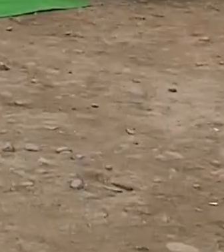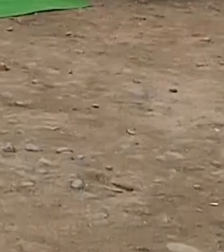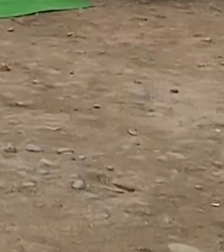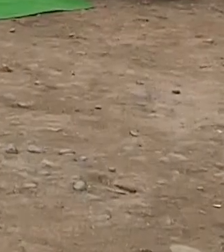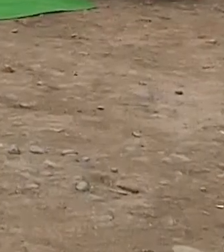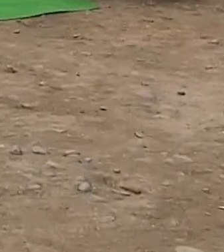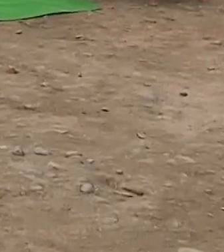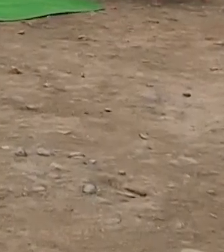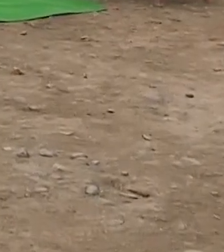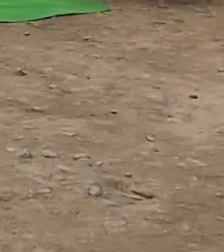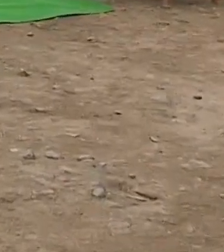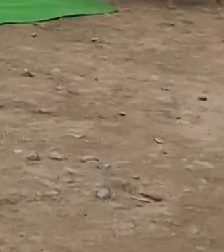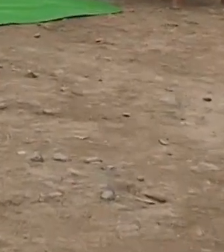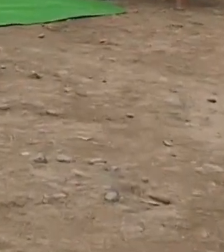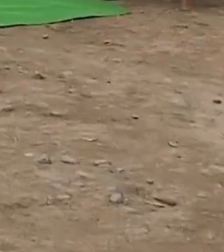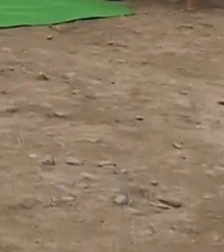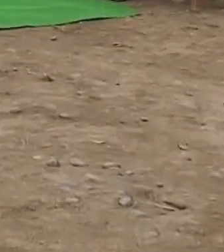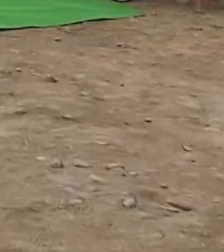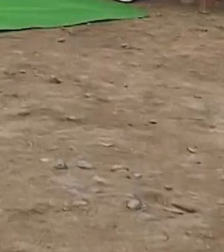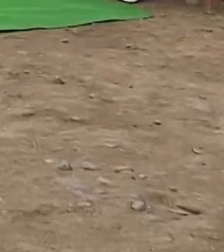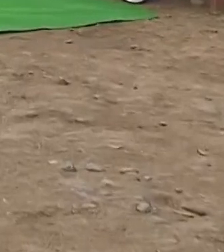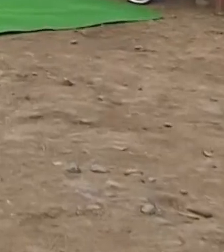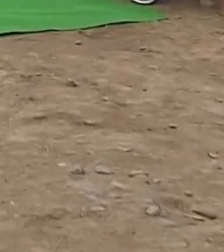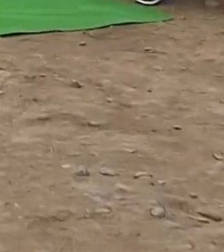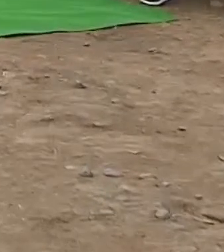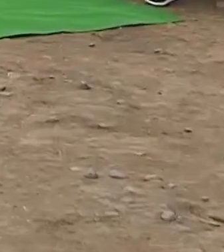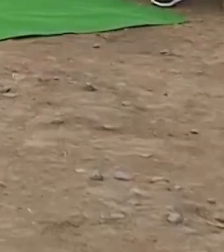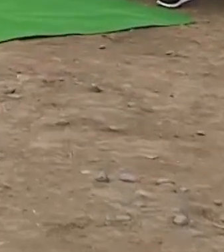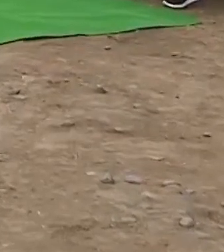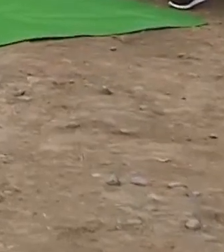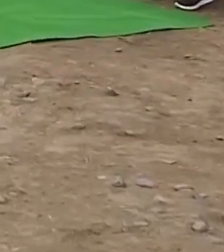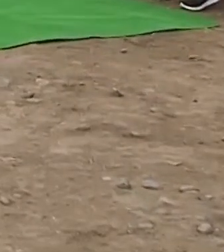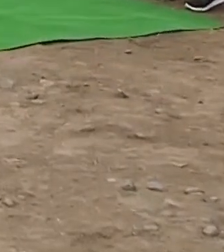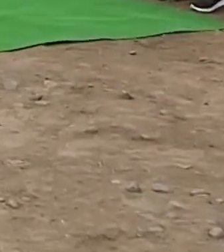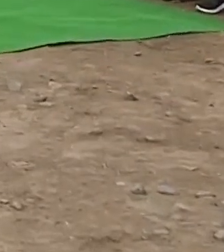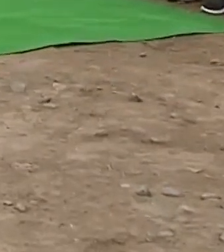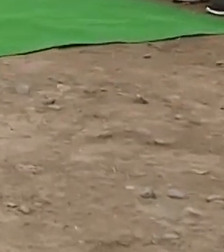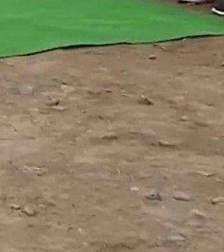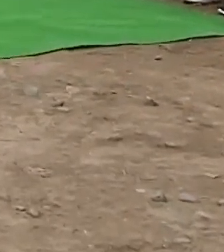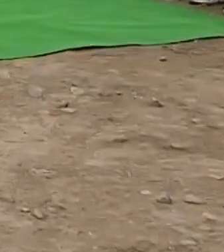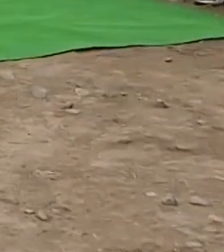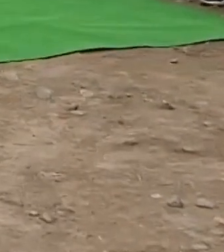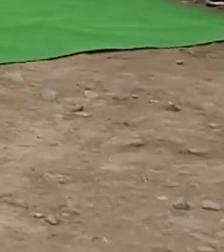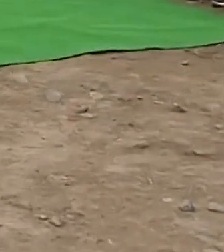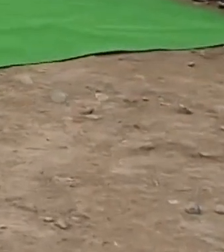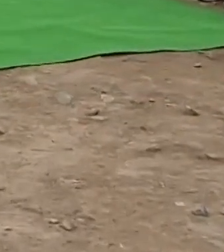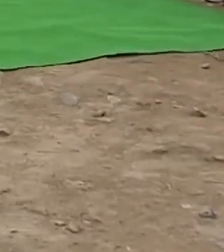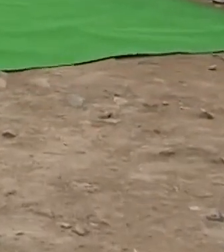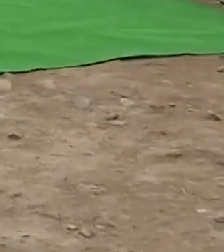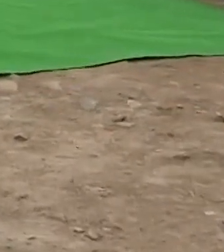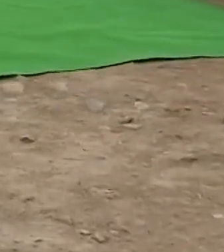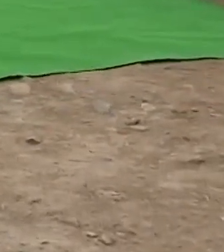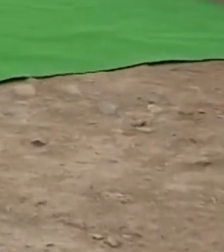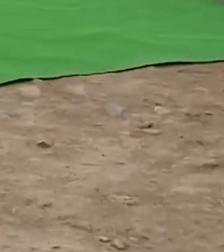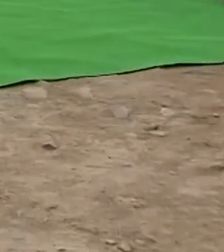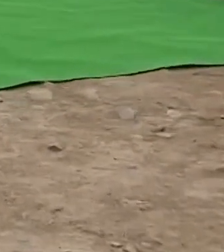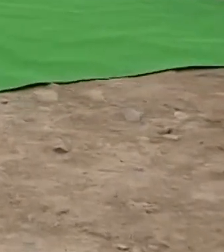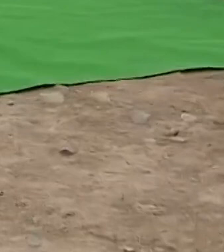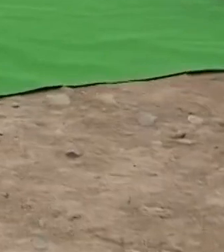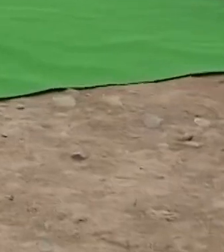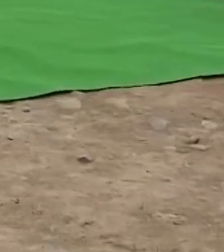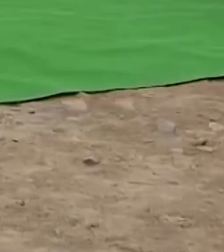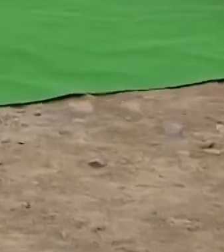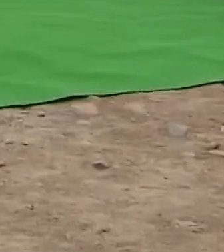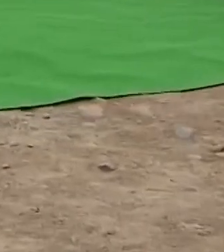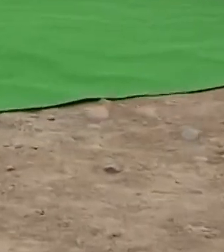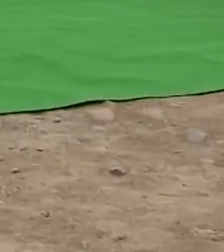sin necesariamente ser el mismo parámetro en el mundo entero. Y esto es porque 100% el papiloma virus es el que en el largo plazo genera